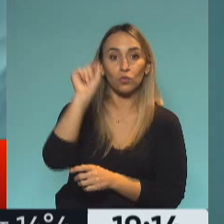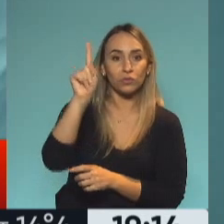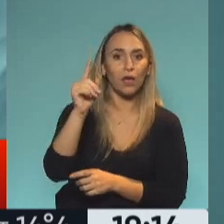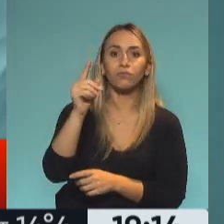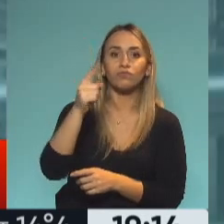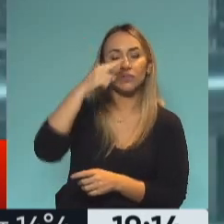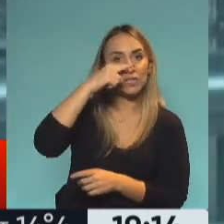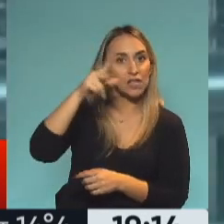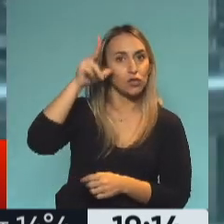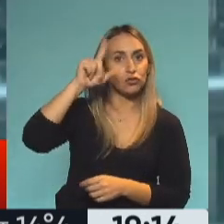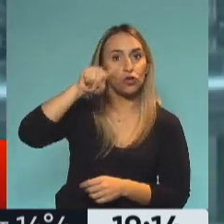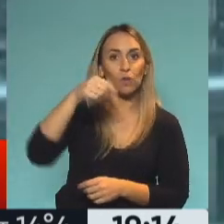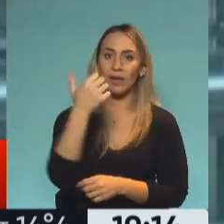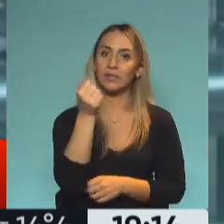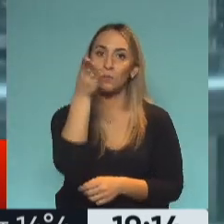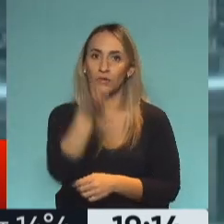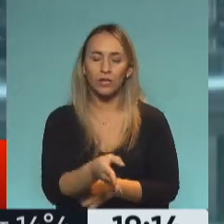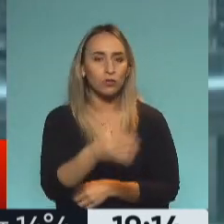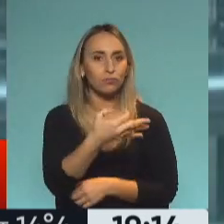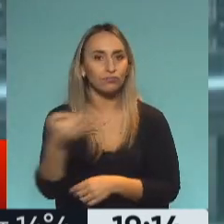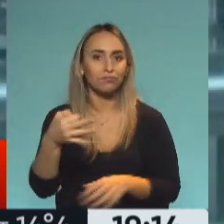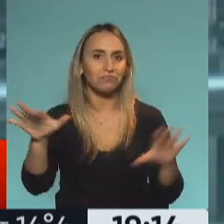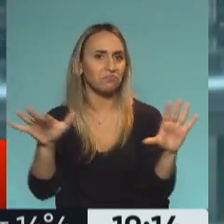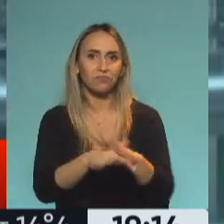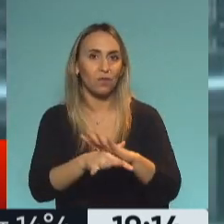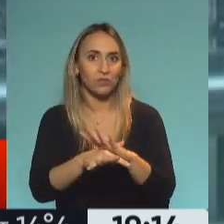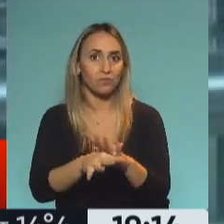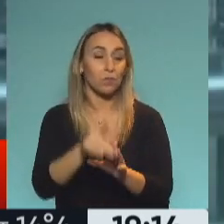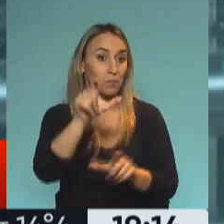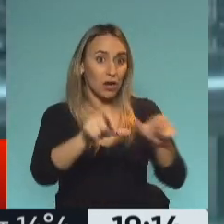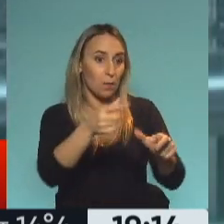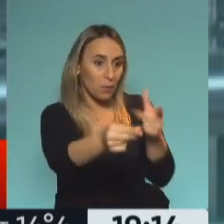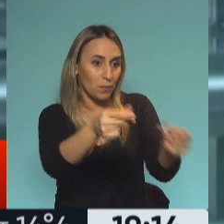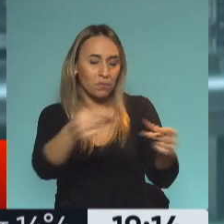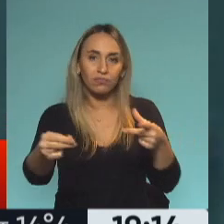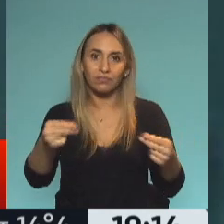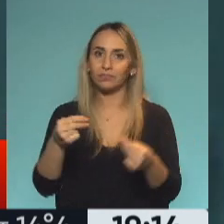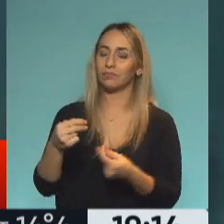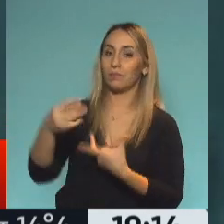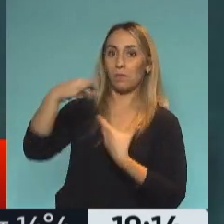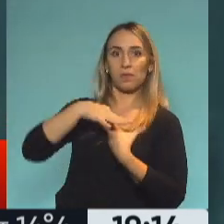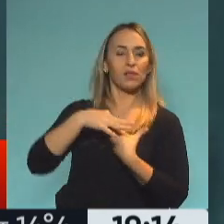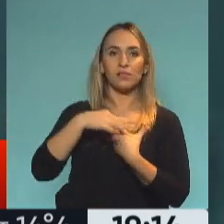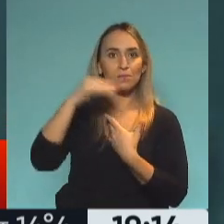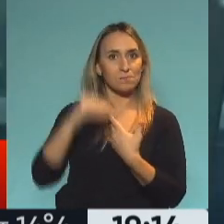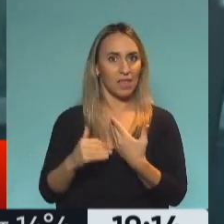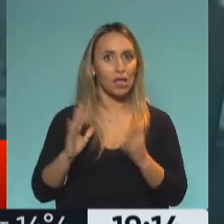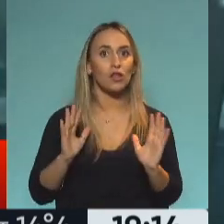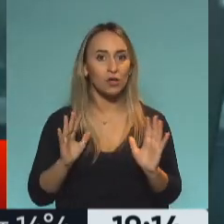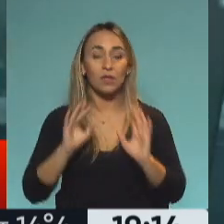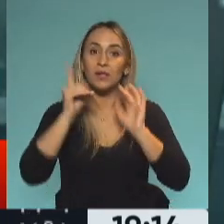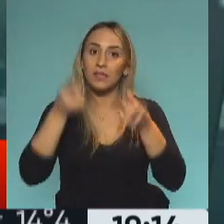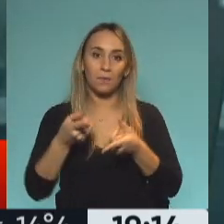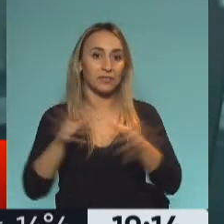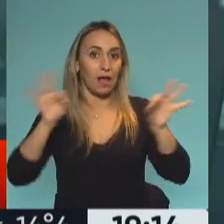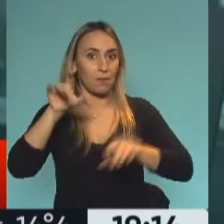78,6% de efectividad para evitar casos de COVID, pero también un 84,7% para evitar las muertes